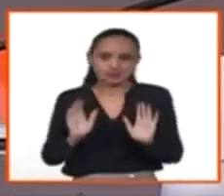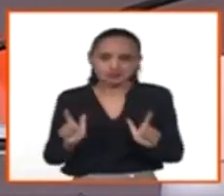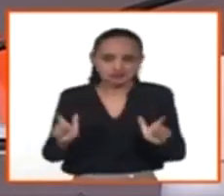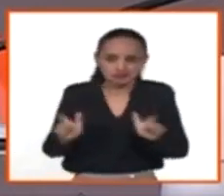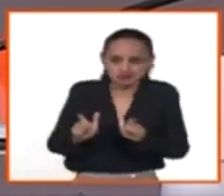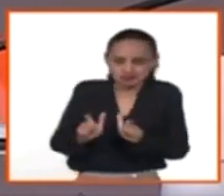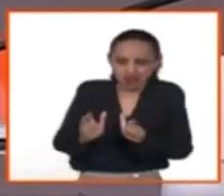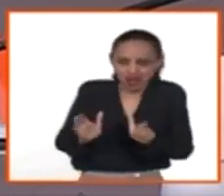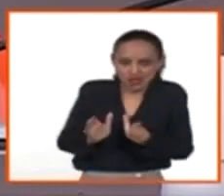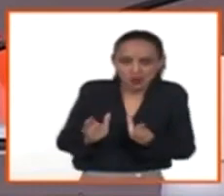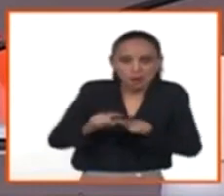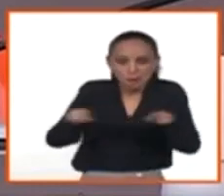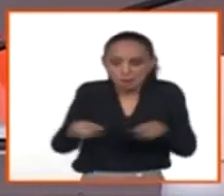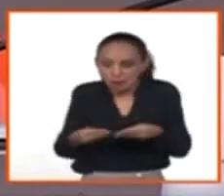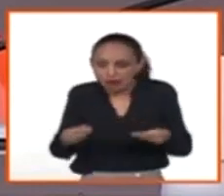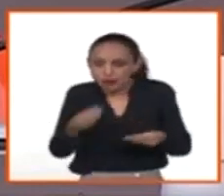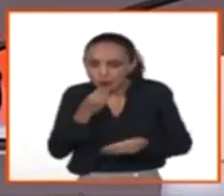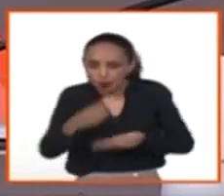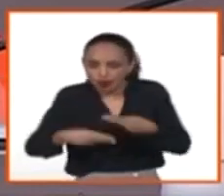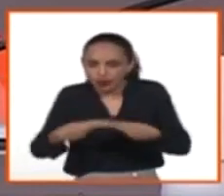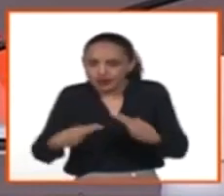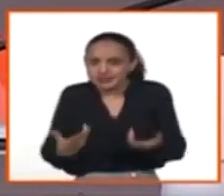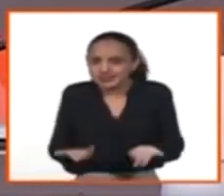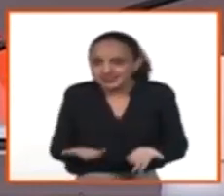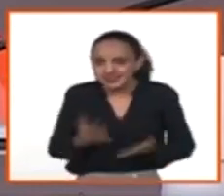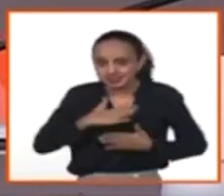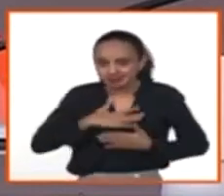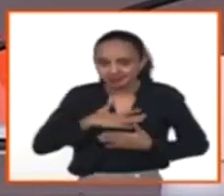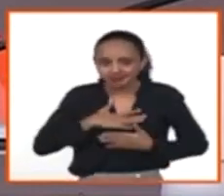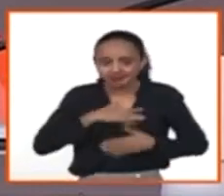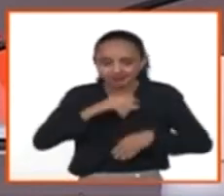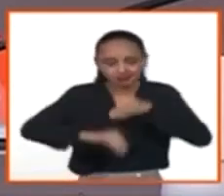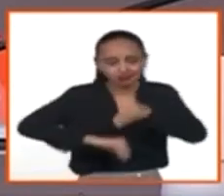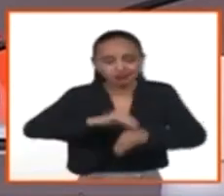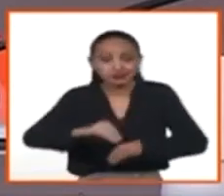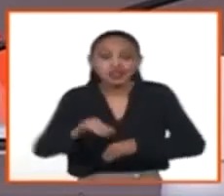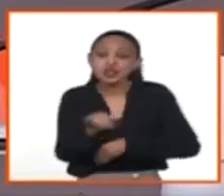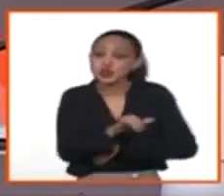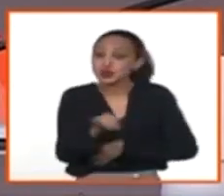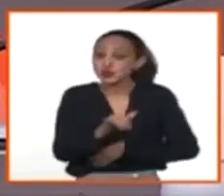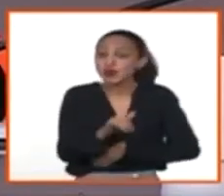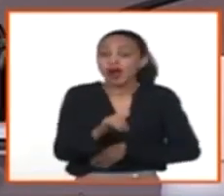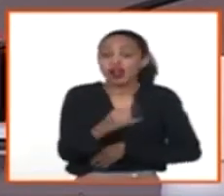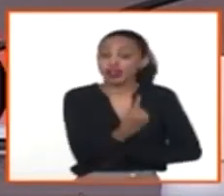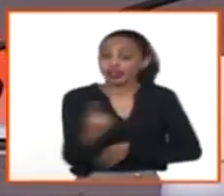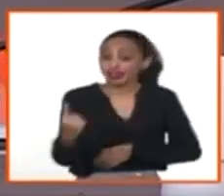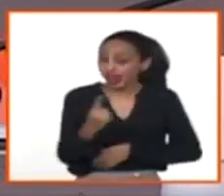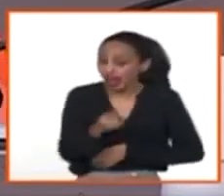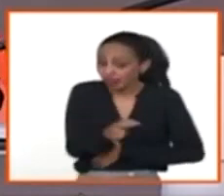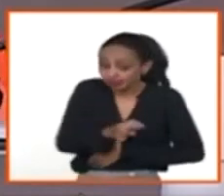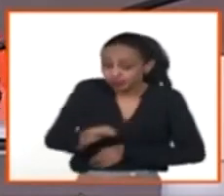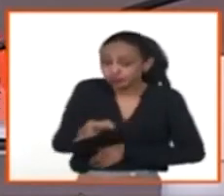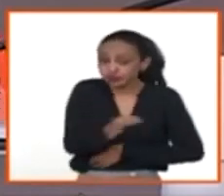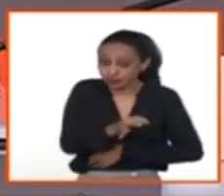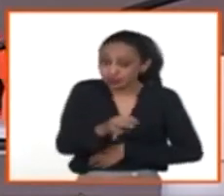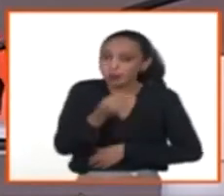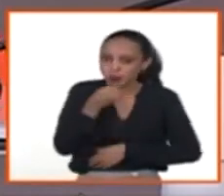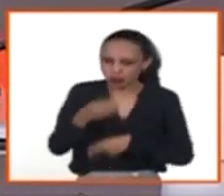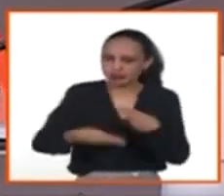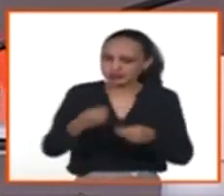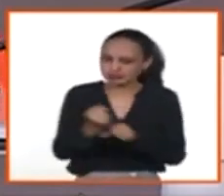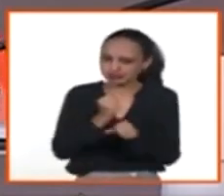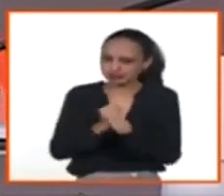uno de nosotros, y también lo que se puede hacer a nivel de territorio, en desafíos tremendos que tiene la soberanía